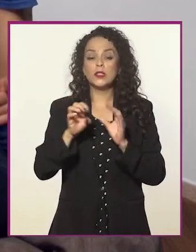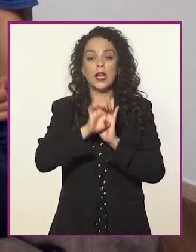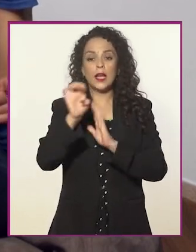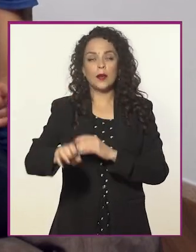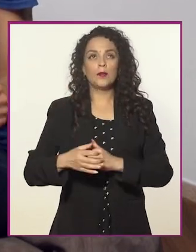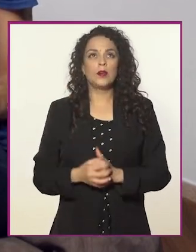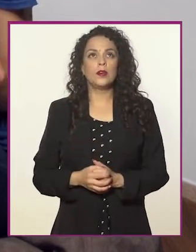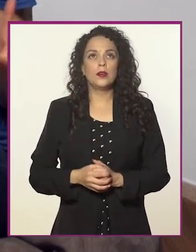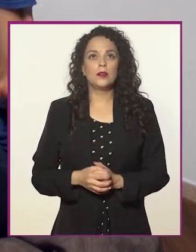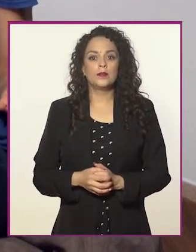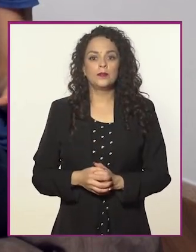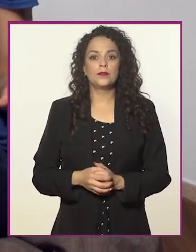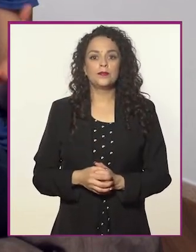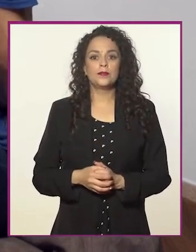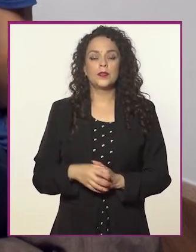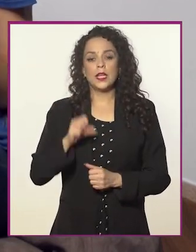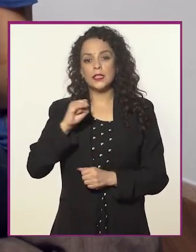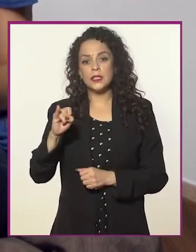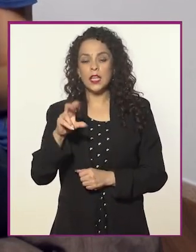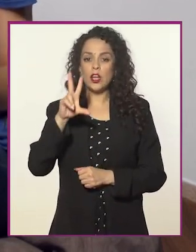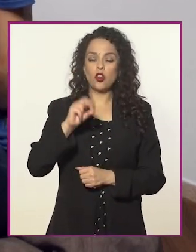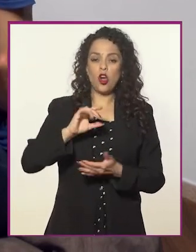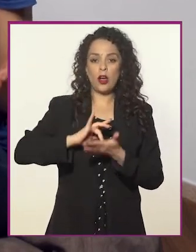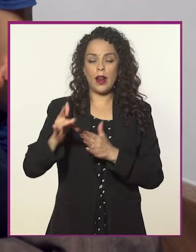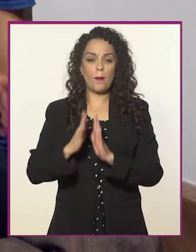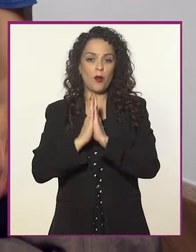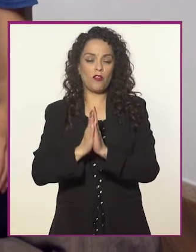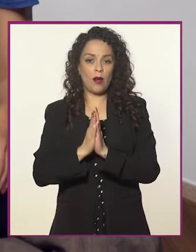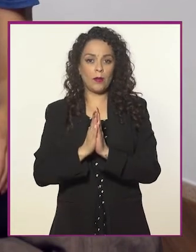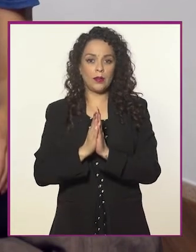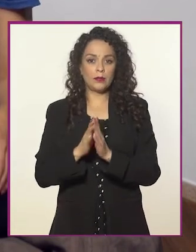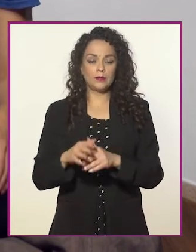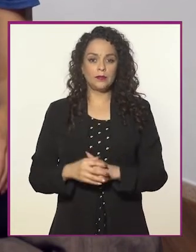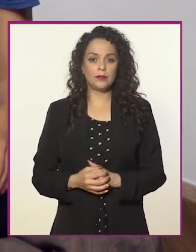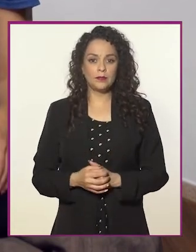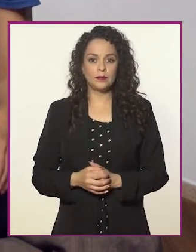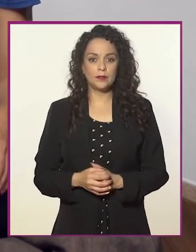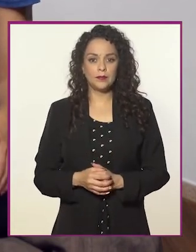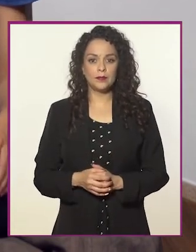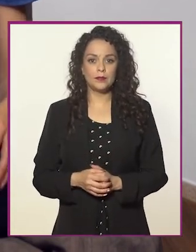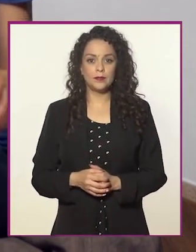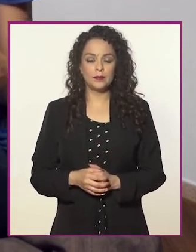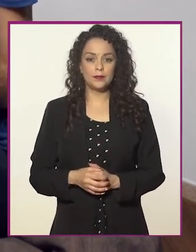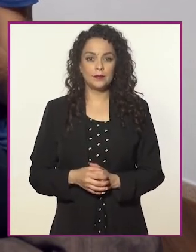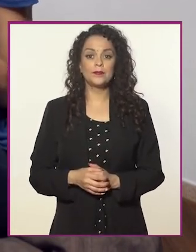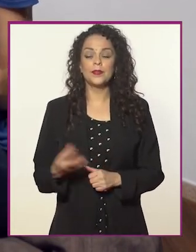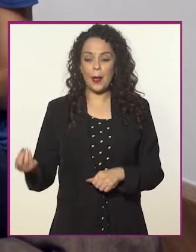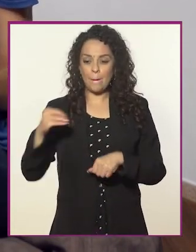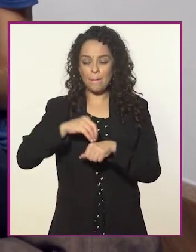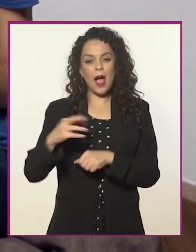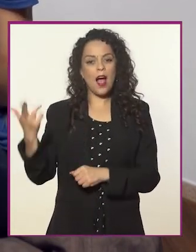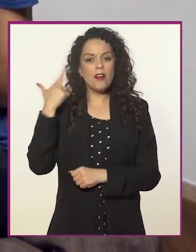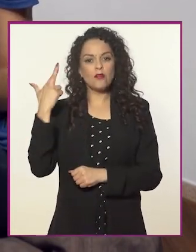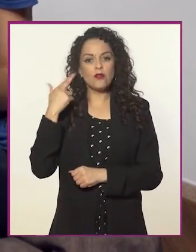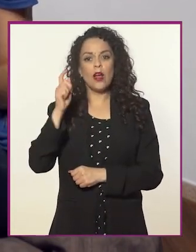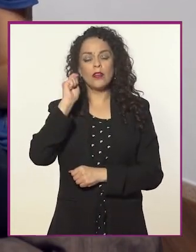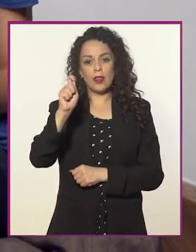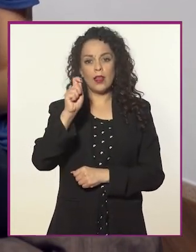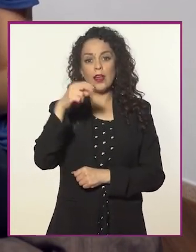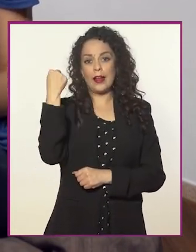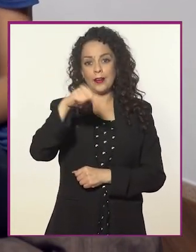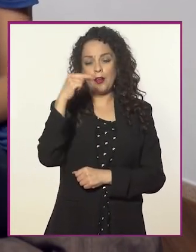Por ejemplo, decide el sí, no, gracias y por favor. Por favor. Asigna sonidos a los